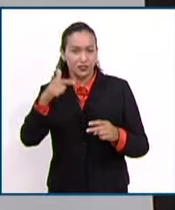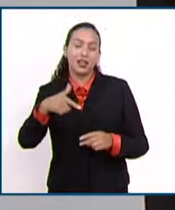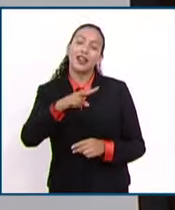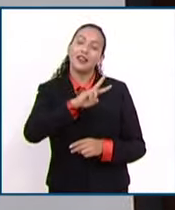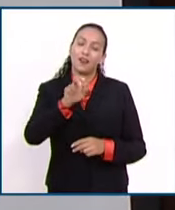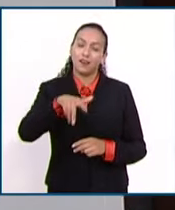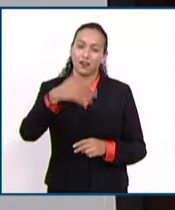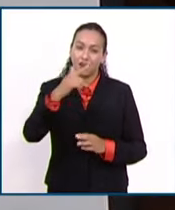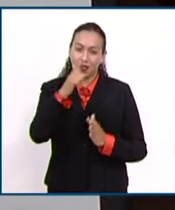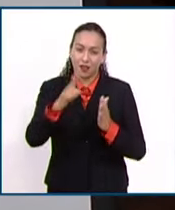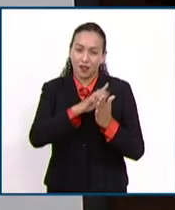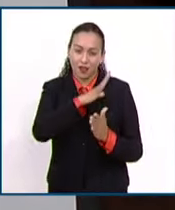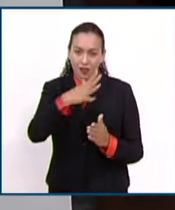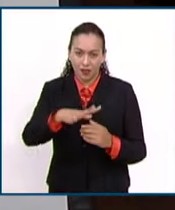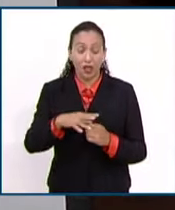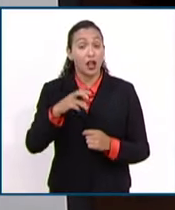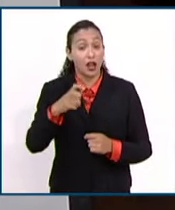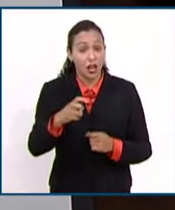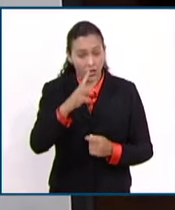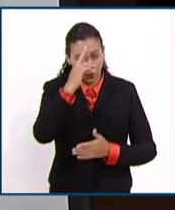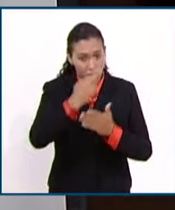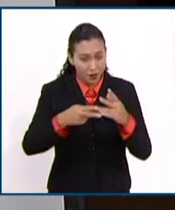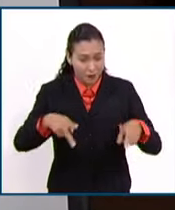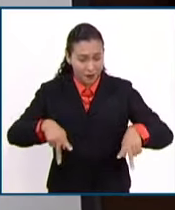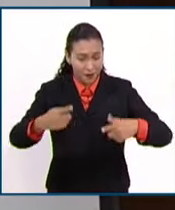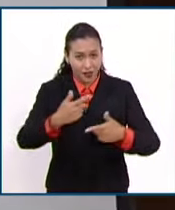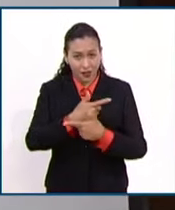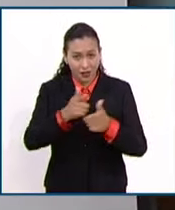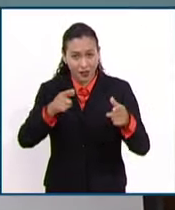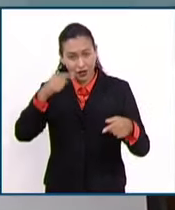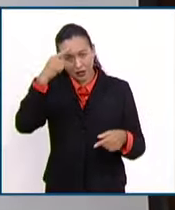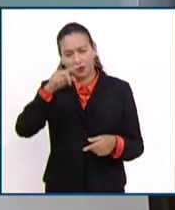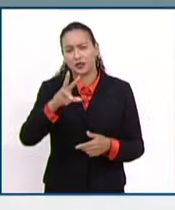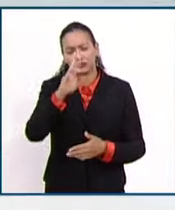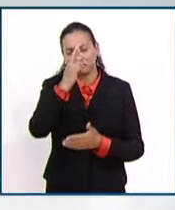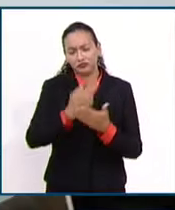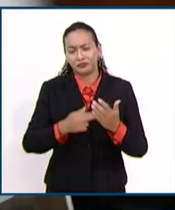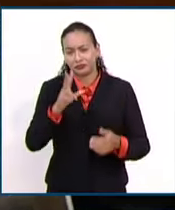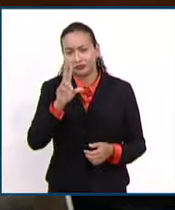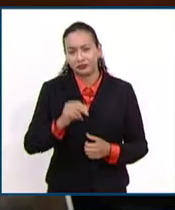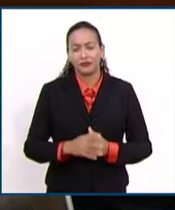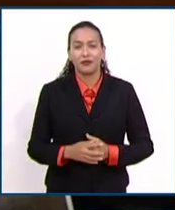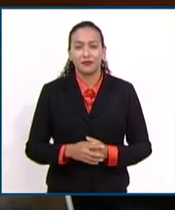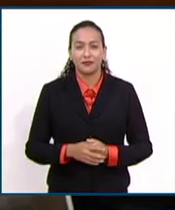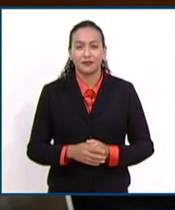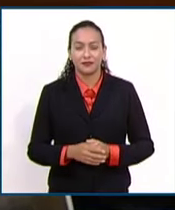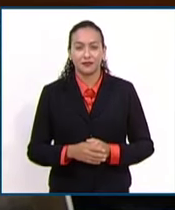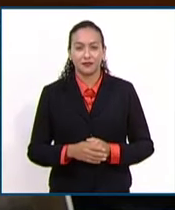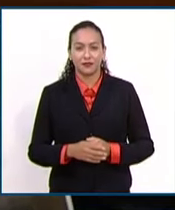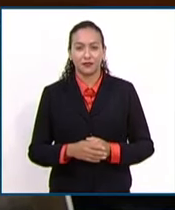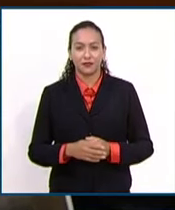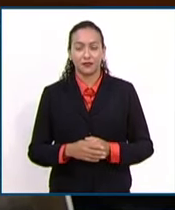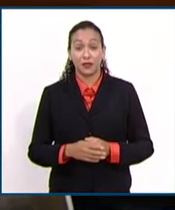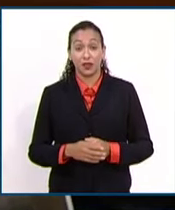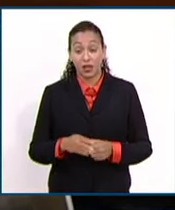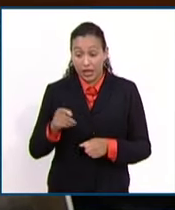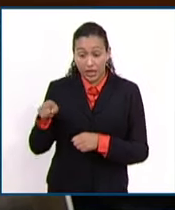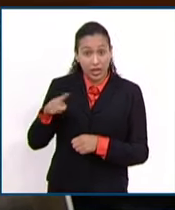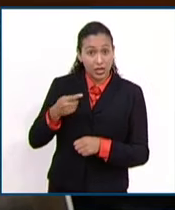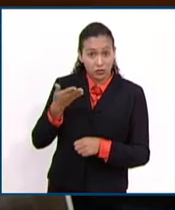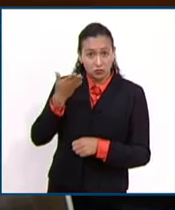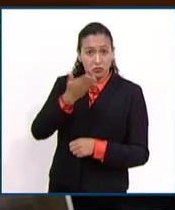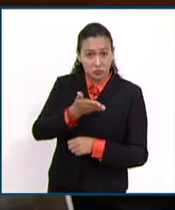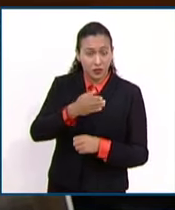de Salud no vulneran la libertad de comercio y de concurrencia. Las disposiciones reclamadas